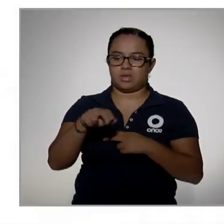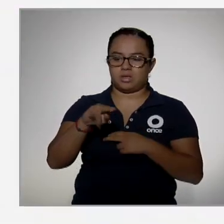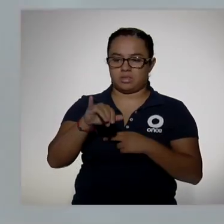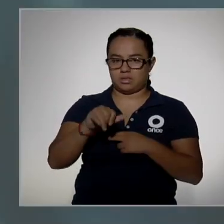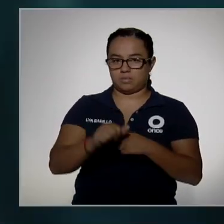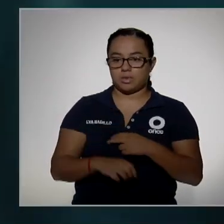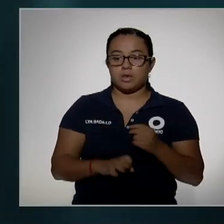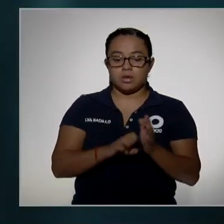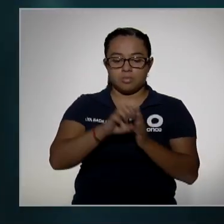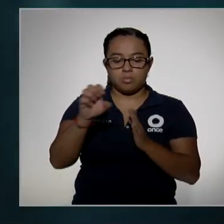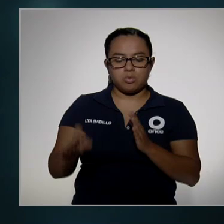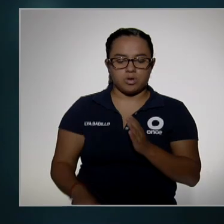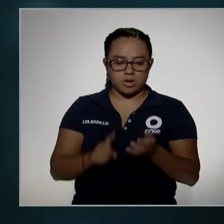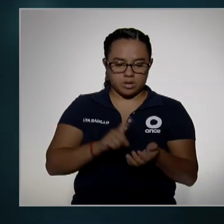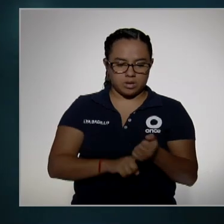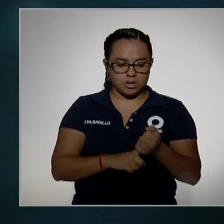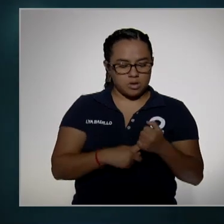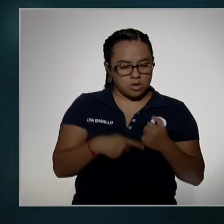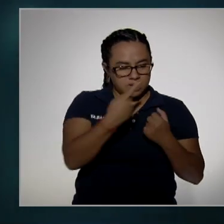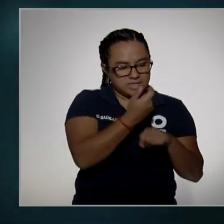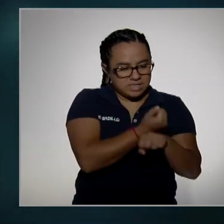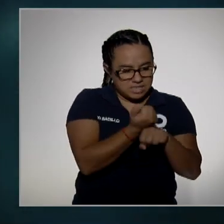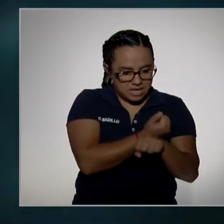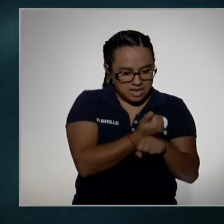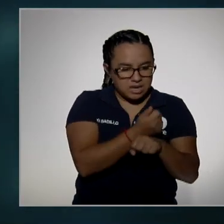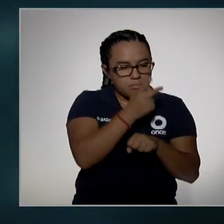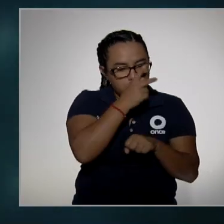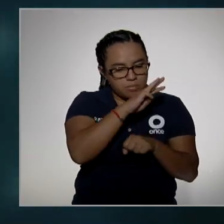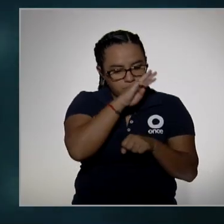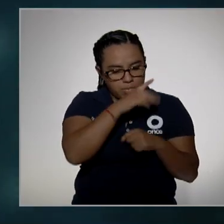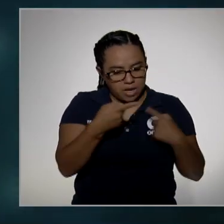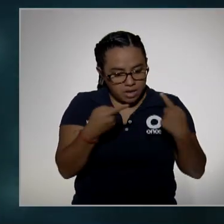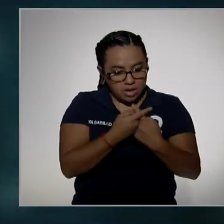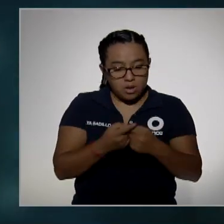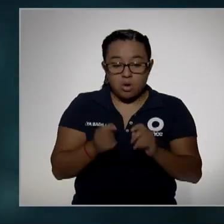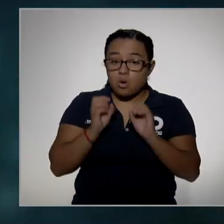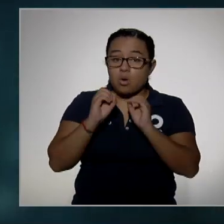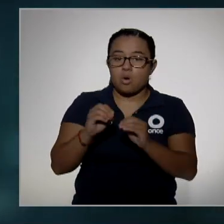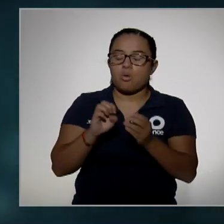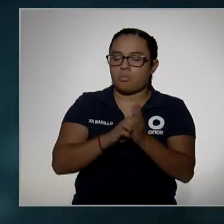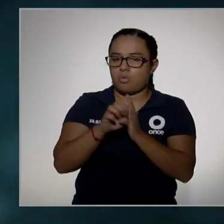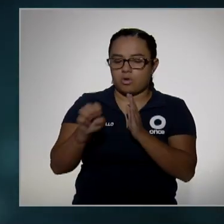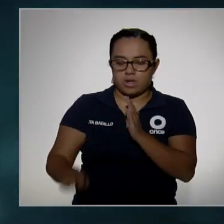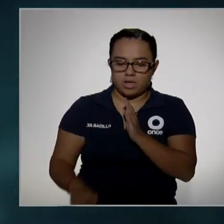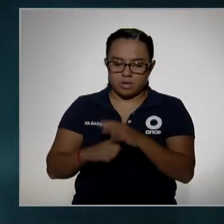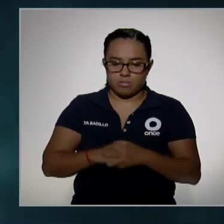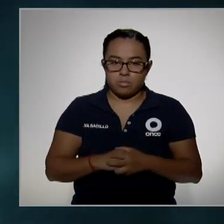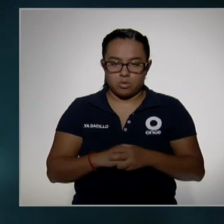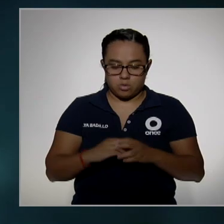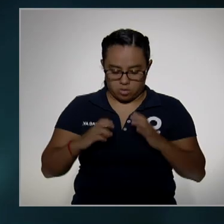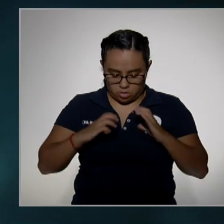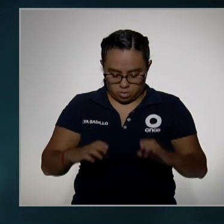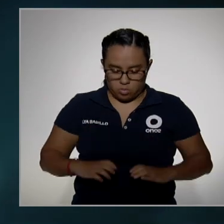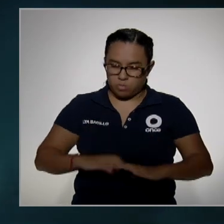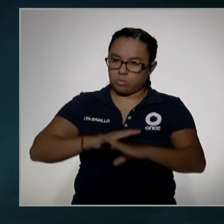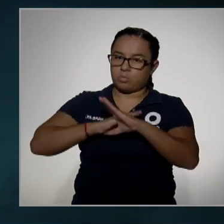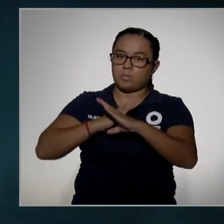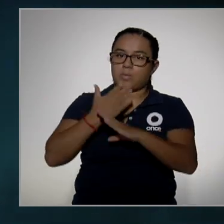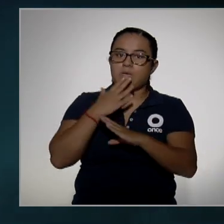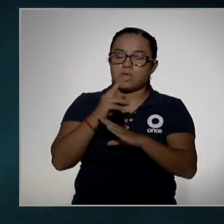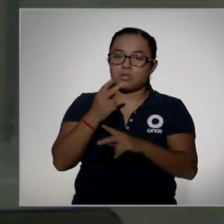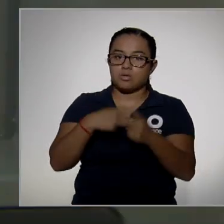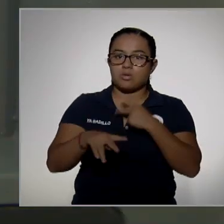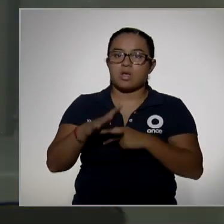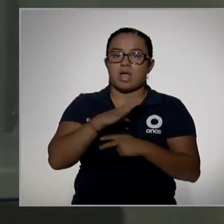la incompatibilidad entre los grupos sanguíneos de los padres o cuando hay una disfunción en nuestro sistema inmunológico que produce